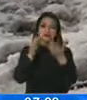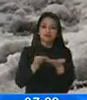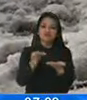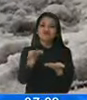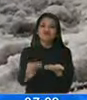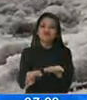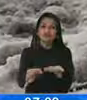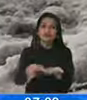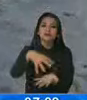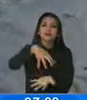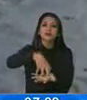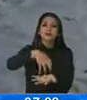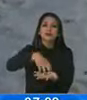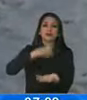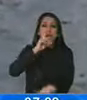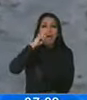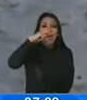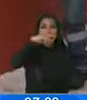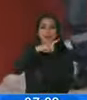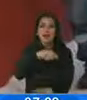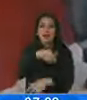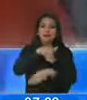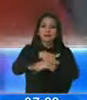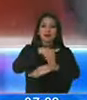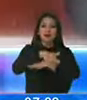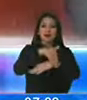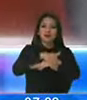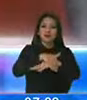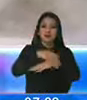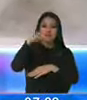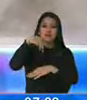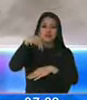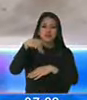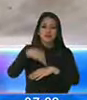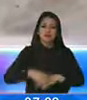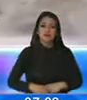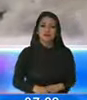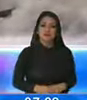de la provincia del Cañar en la tarde del martes.